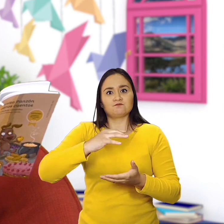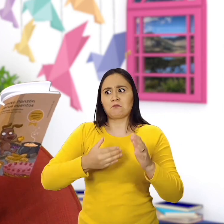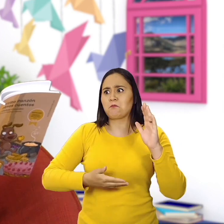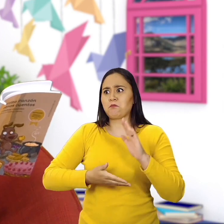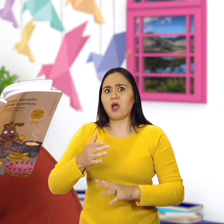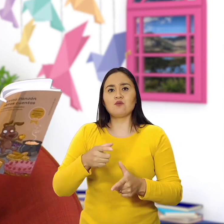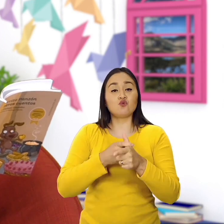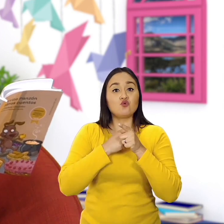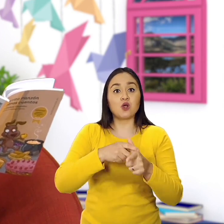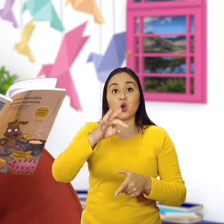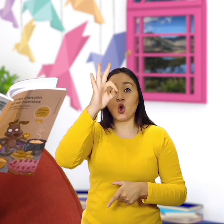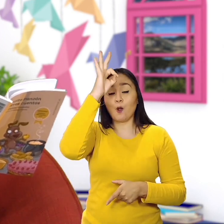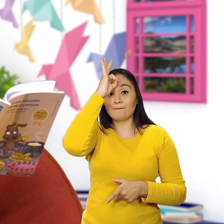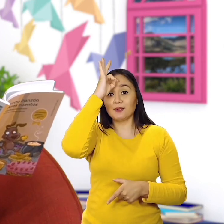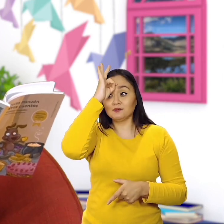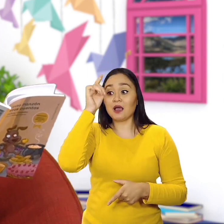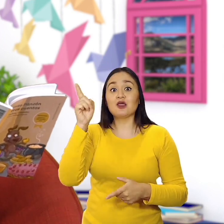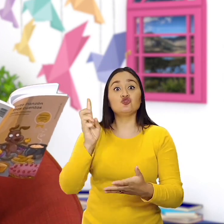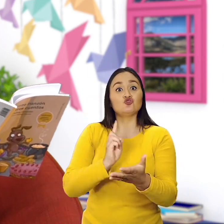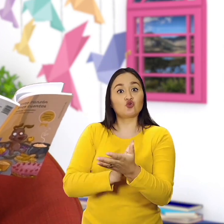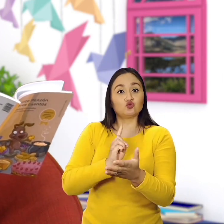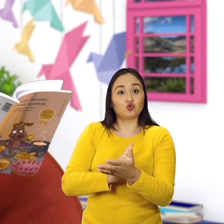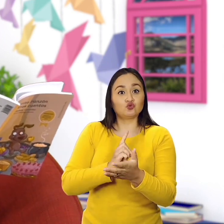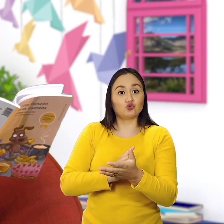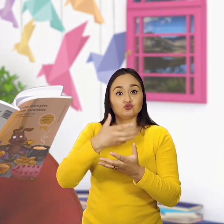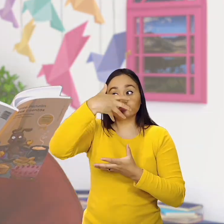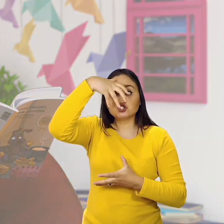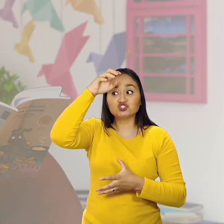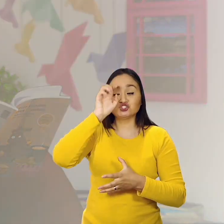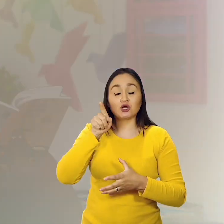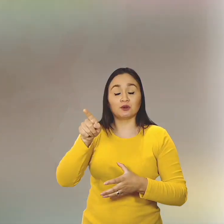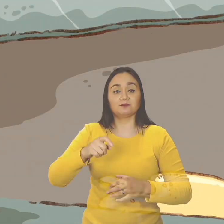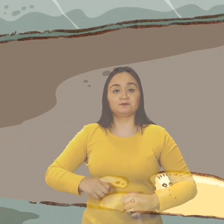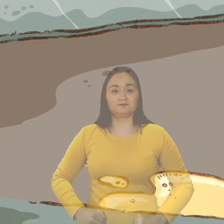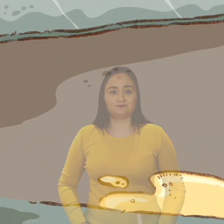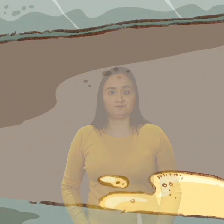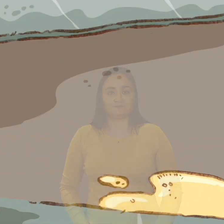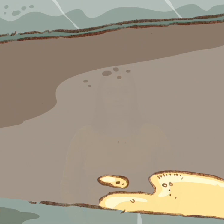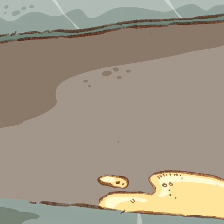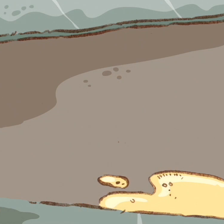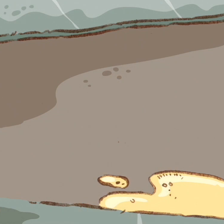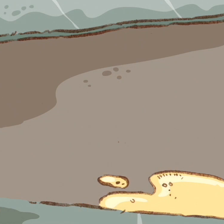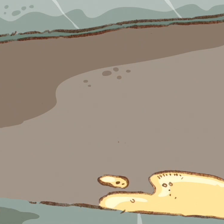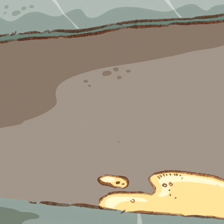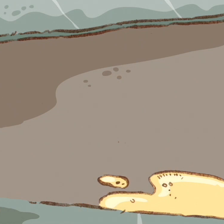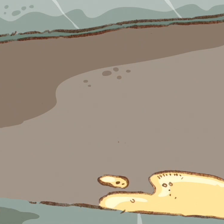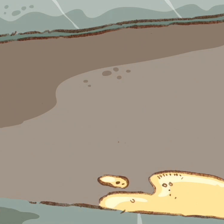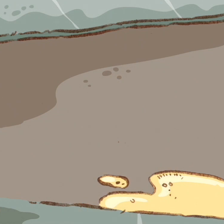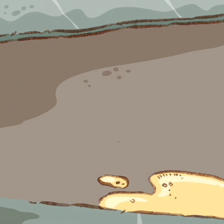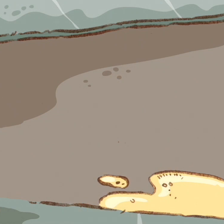cogió a Perrito Panzón y lo llevó al hospital a ver al doctor León.